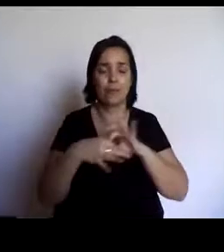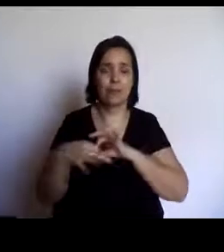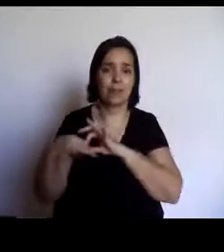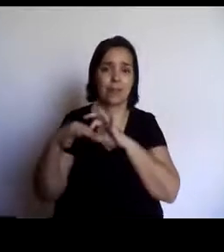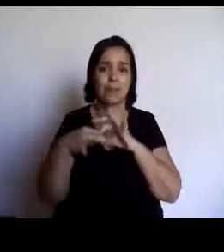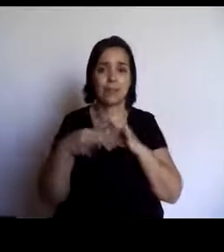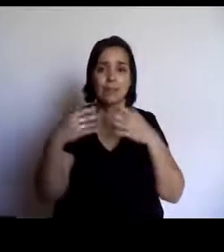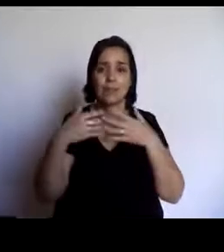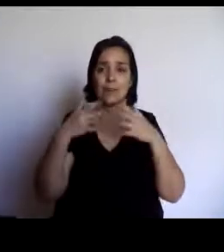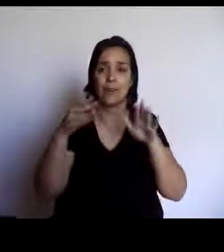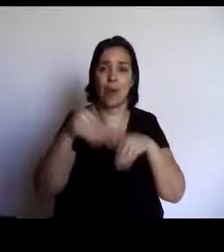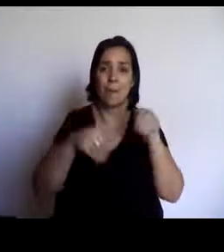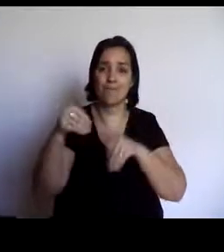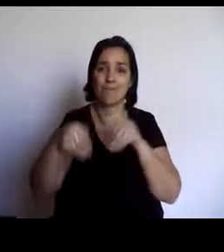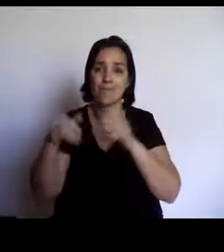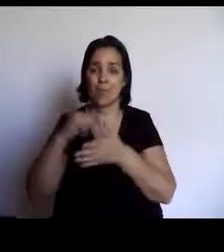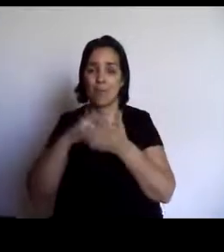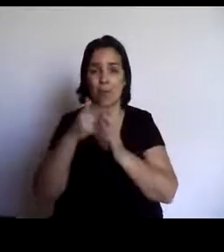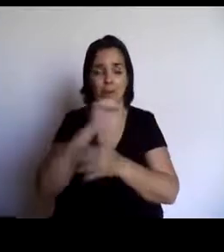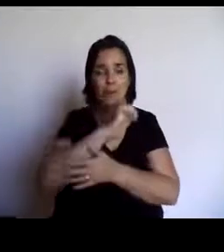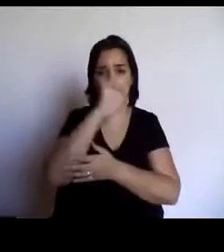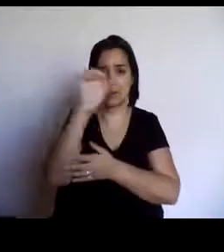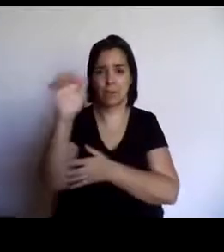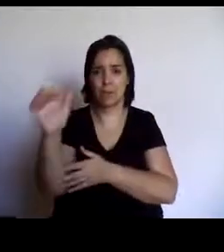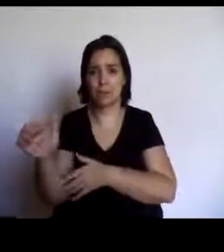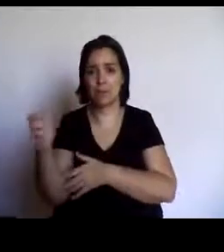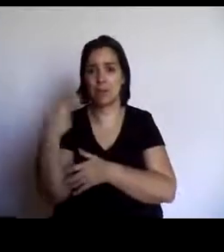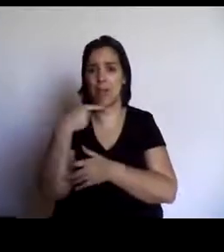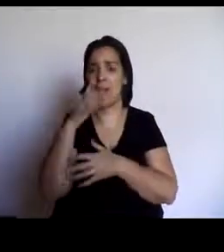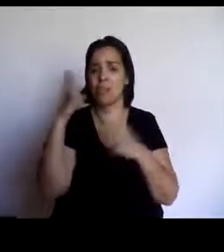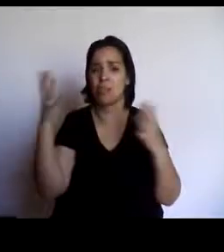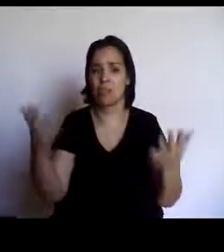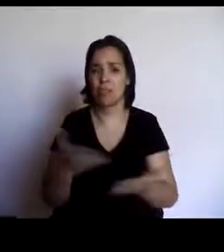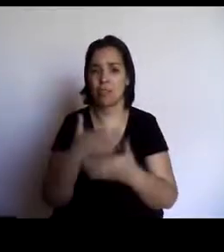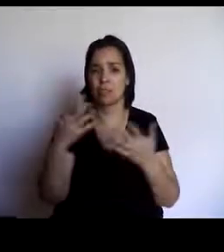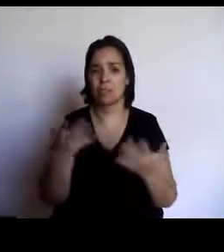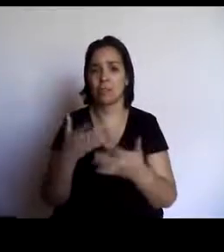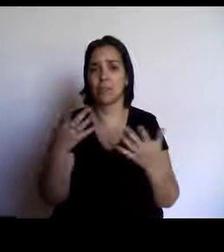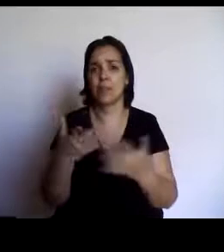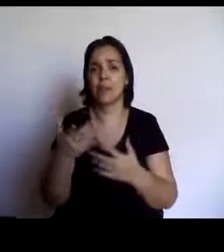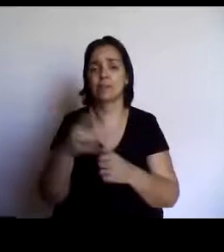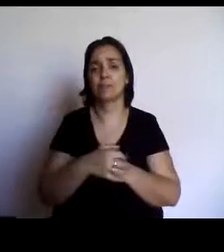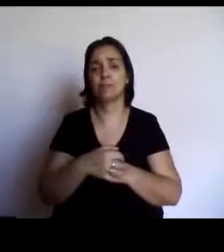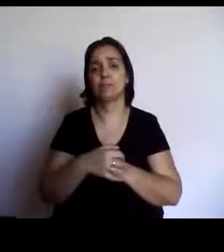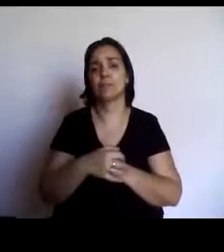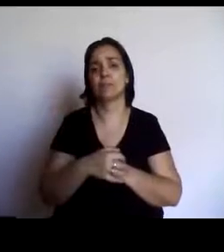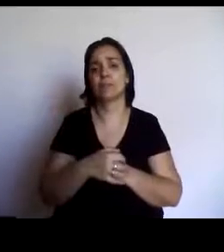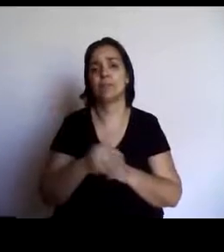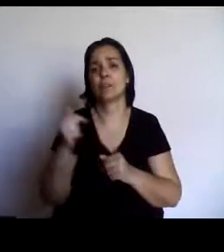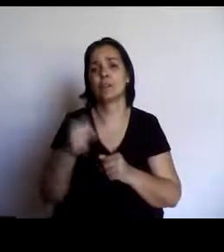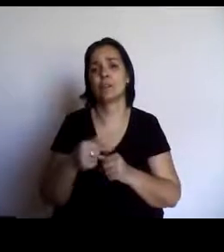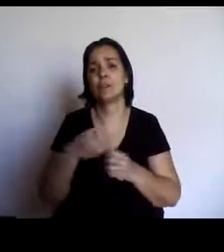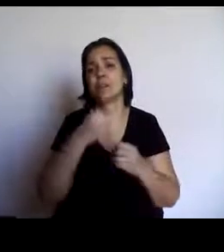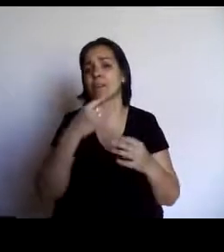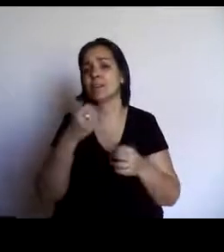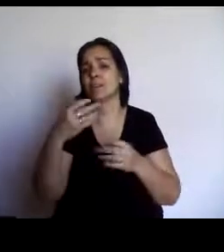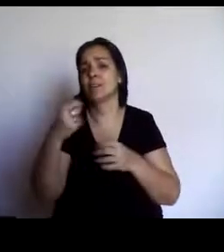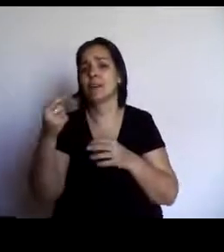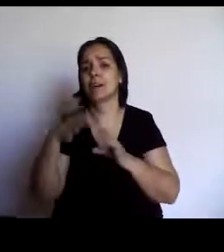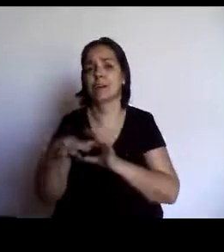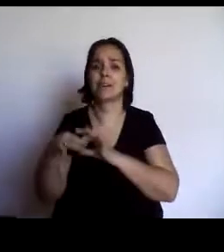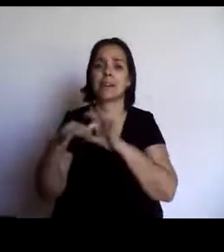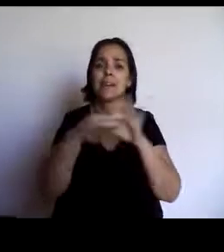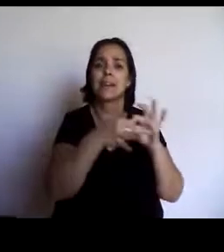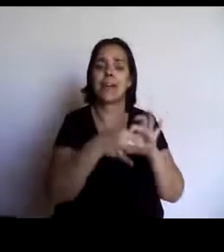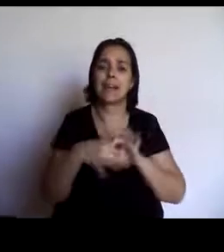de convocatorias de programas europeos. No obstante, en la actualidad, como no podría ser de otra manera, la información difundida es en relación a las medidas